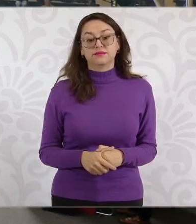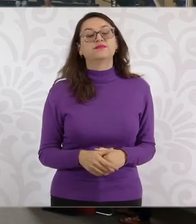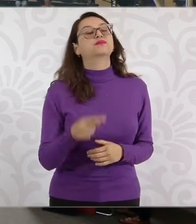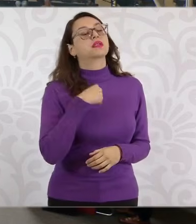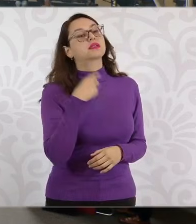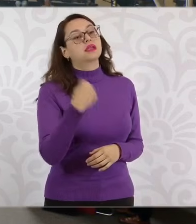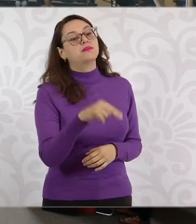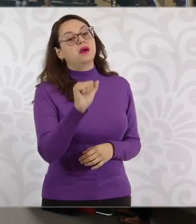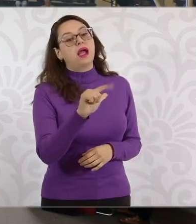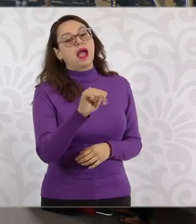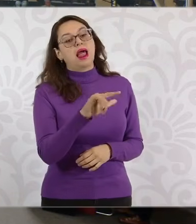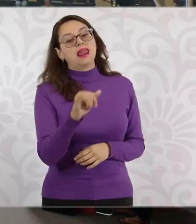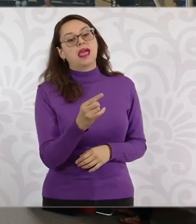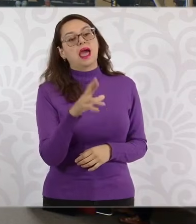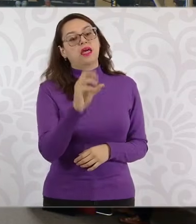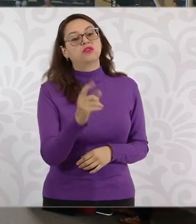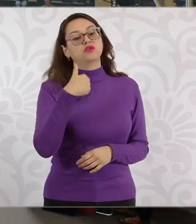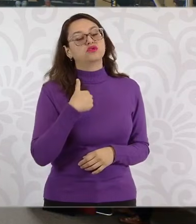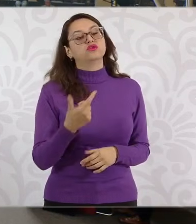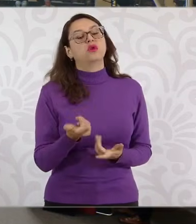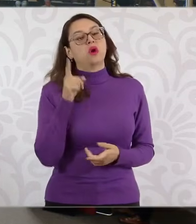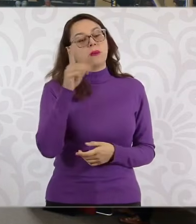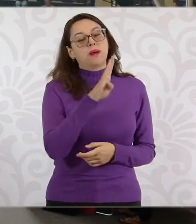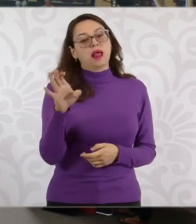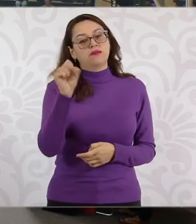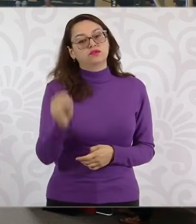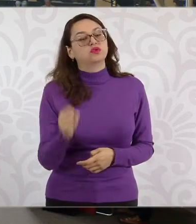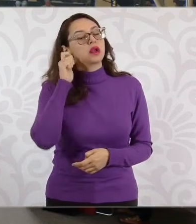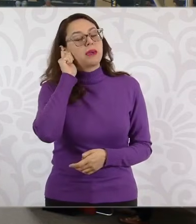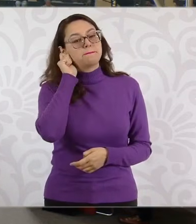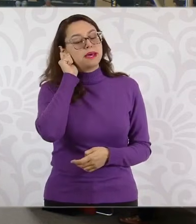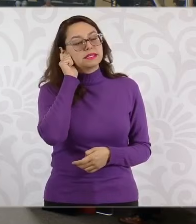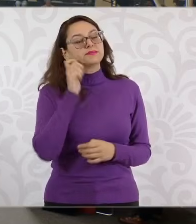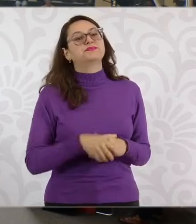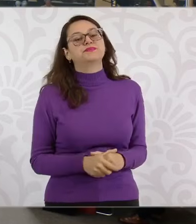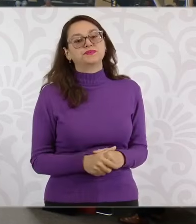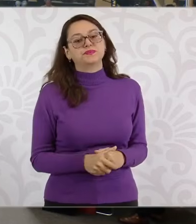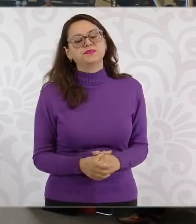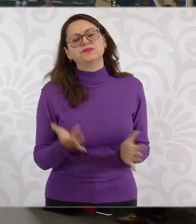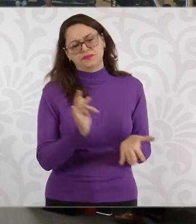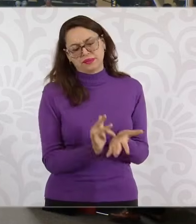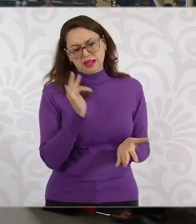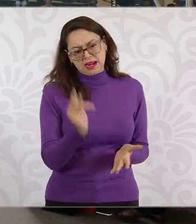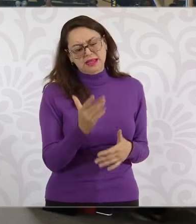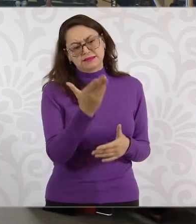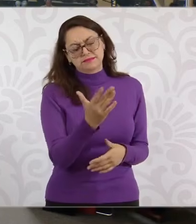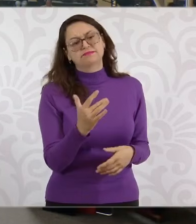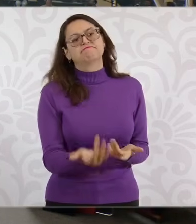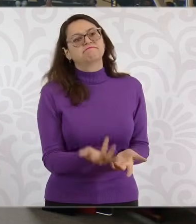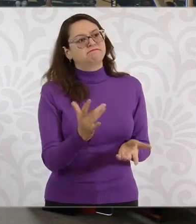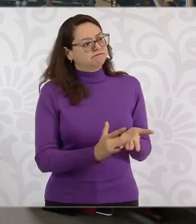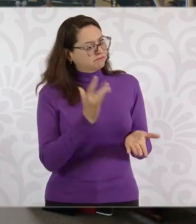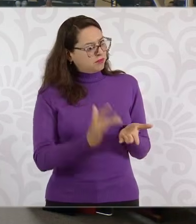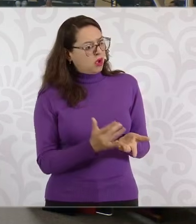Alejandro Patrón, reportero urbano de La Paz, Baja California Sur. Antes que nada, Presidenta, pues darle las gracias a su equipo de comunicación que permite que